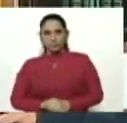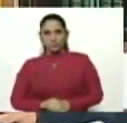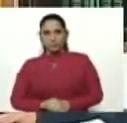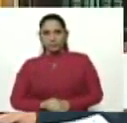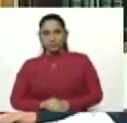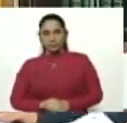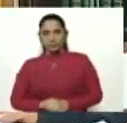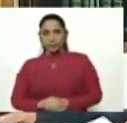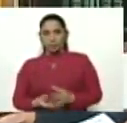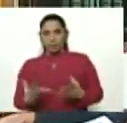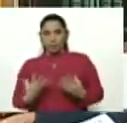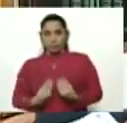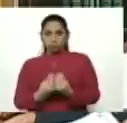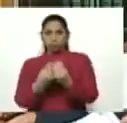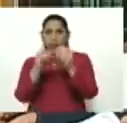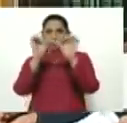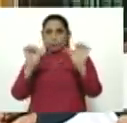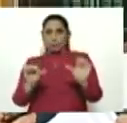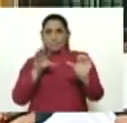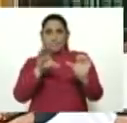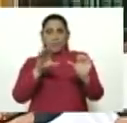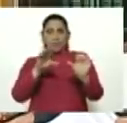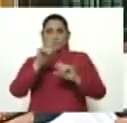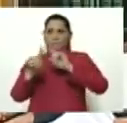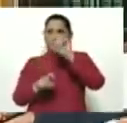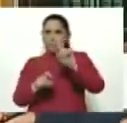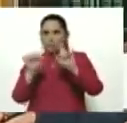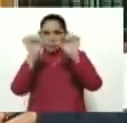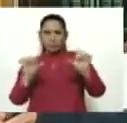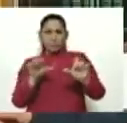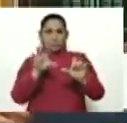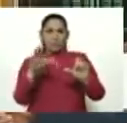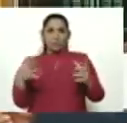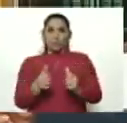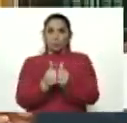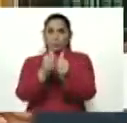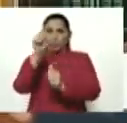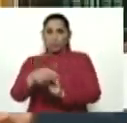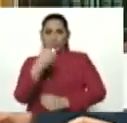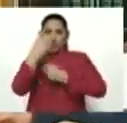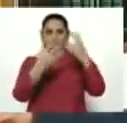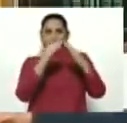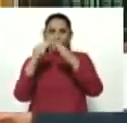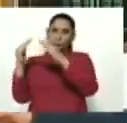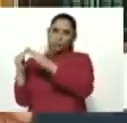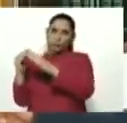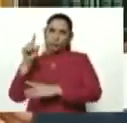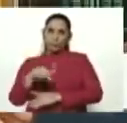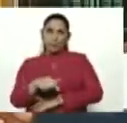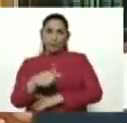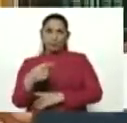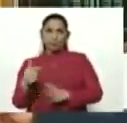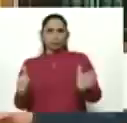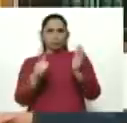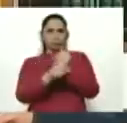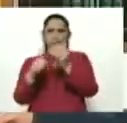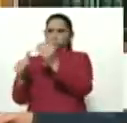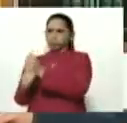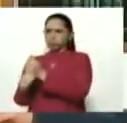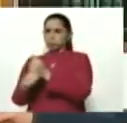acompañado del sistema patria, de la encuesta del sistema patria, acompañado de la visita casa por casa para detectar